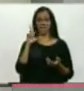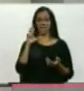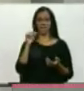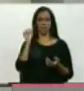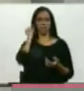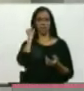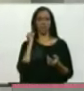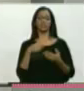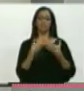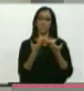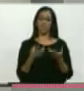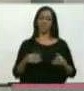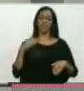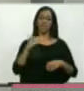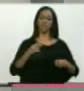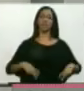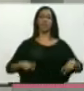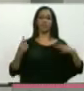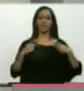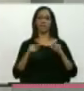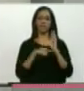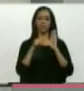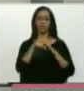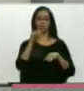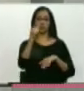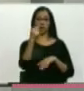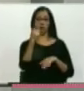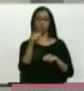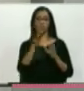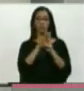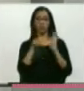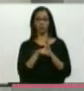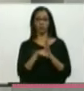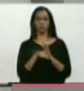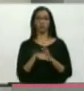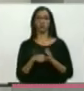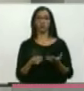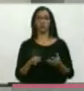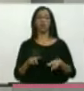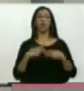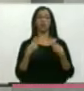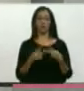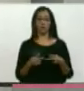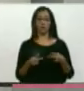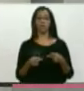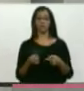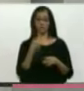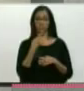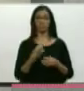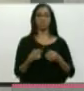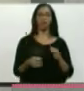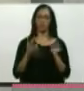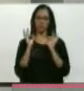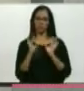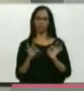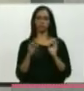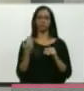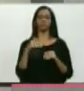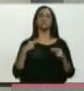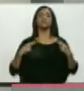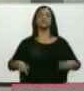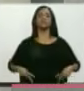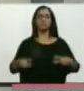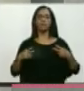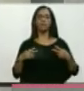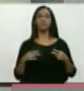a la vida. El artículo 11 de la Constitución de la República de Colombia, la nueva Constitución del 91, garantiza justamente el derecho a la vida.